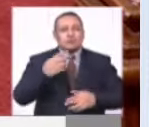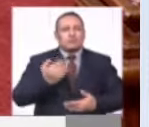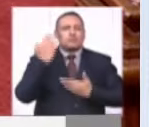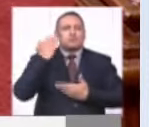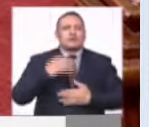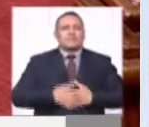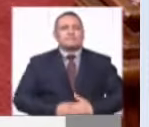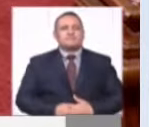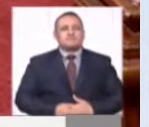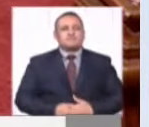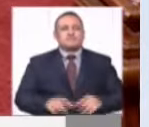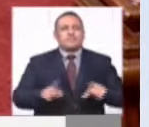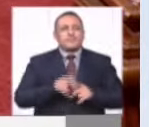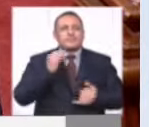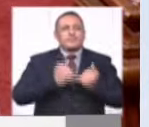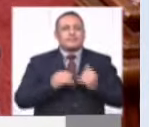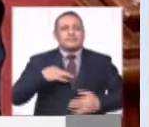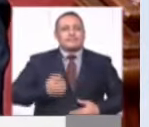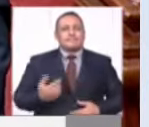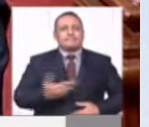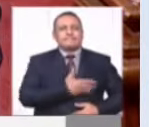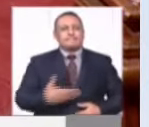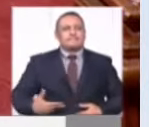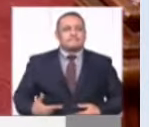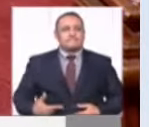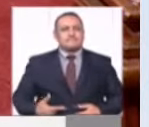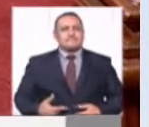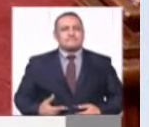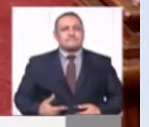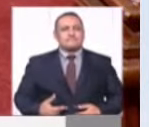Rímac. Concluyo, señor presidente.